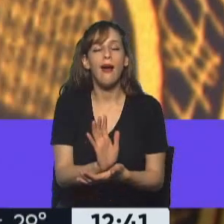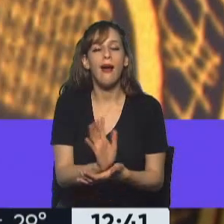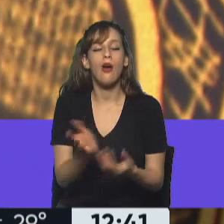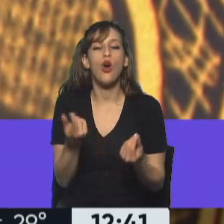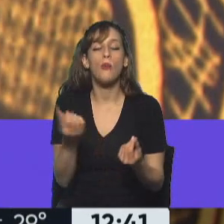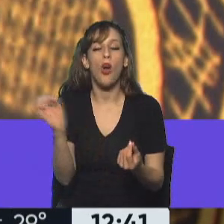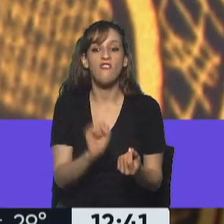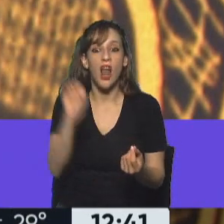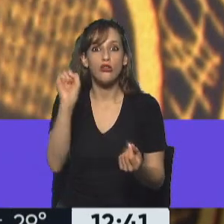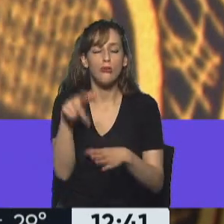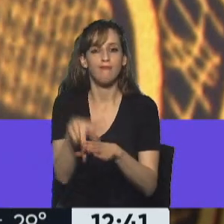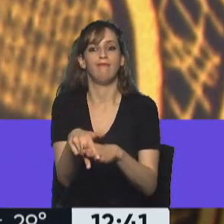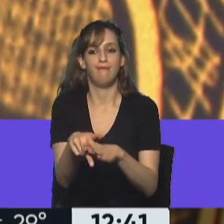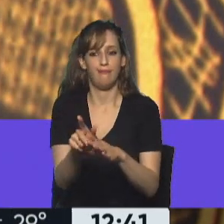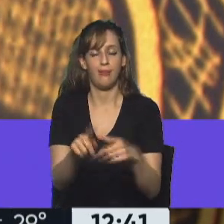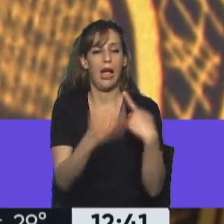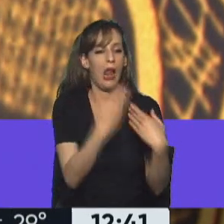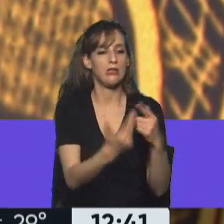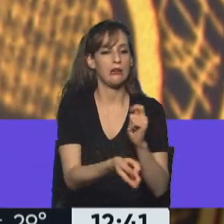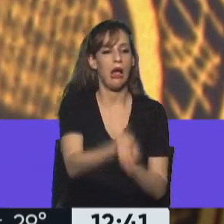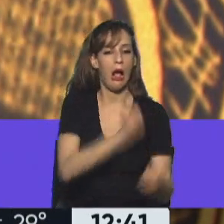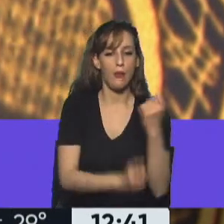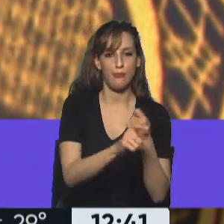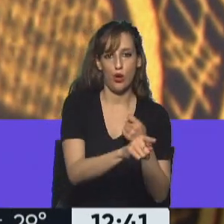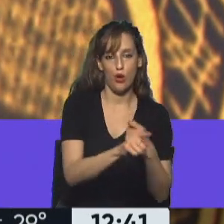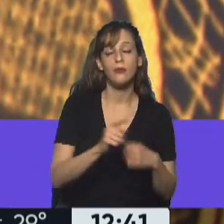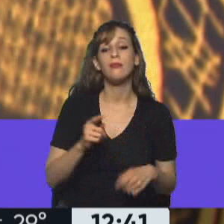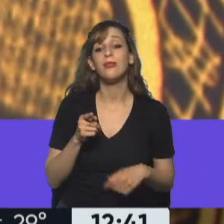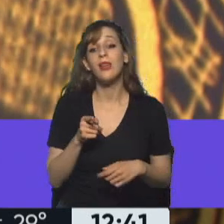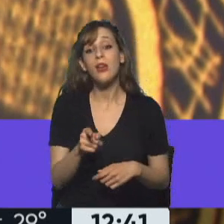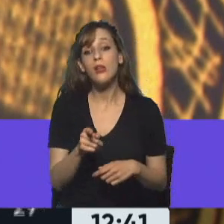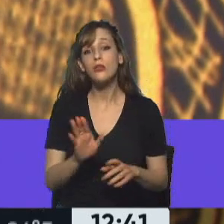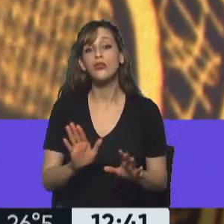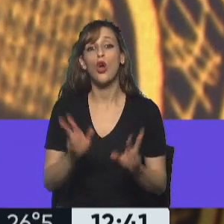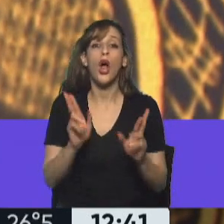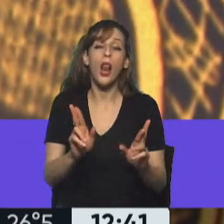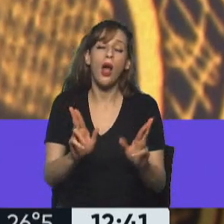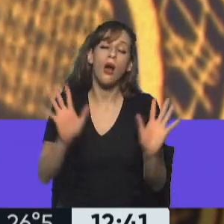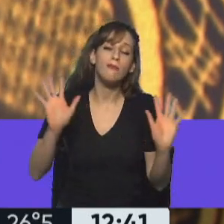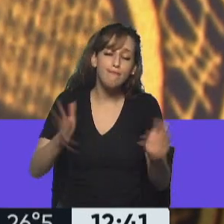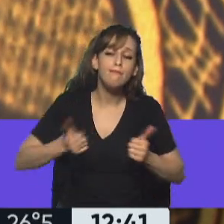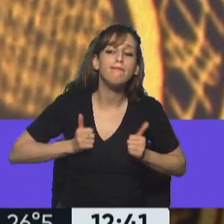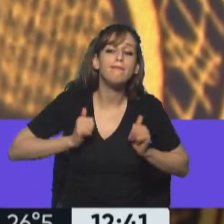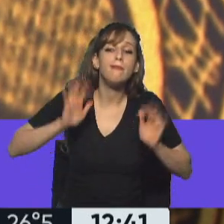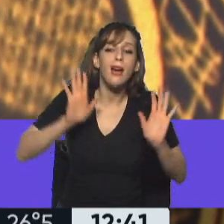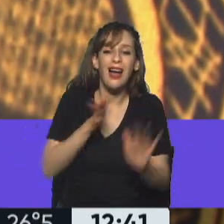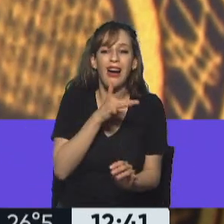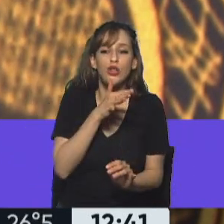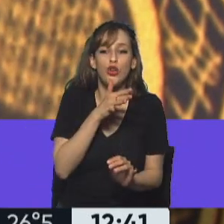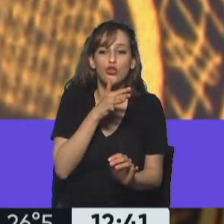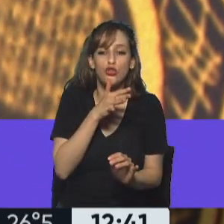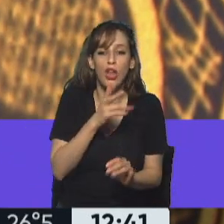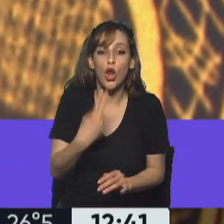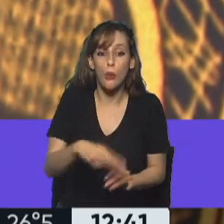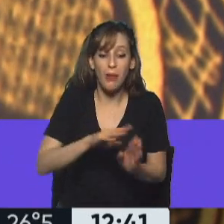el ritmo del tipo de cambio y se espera que eso cambie después del 14 lo que yo les propongo es un análisis con